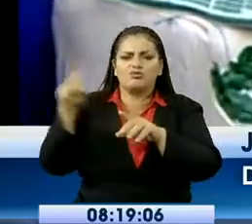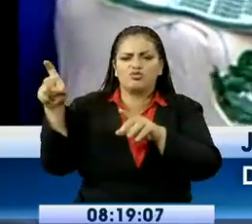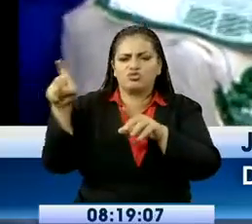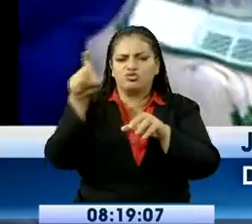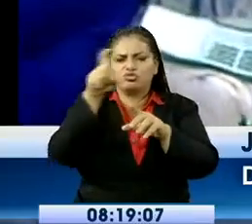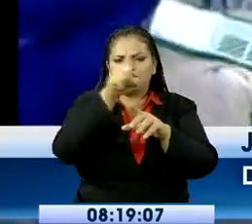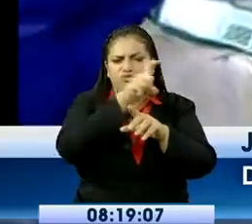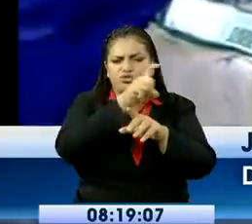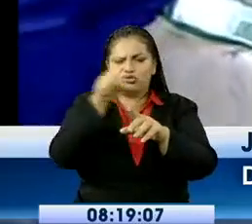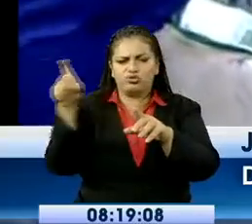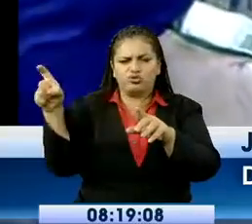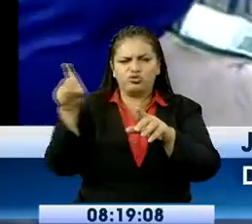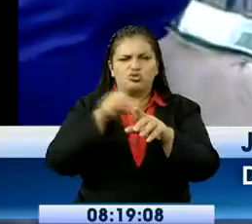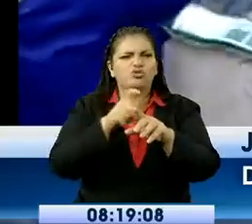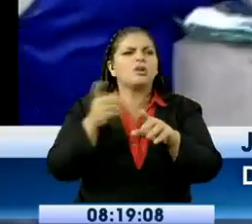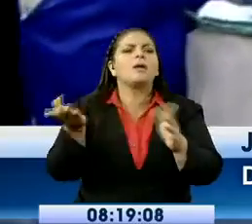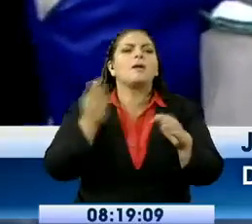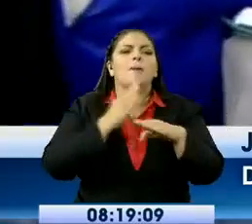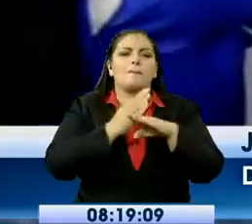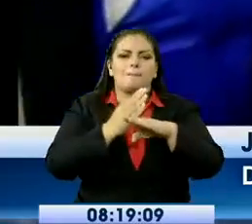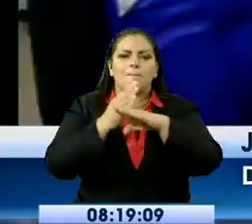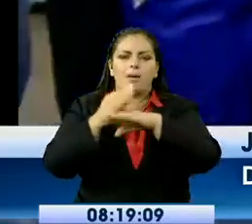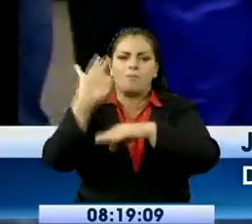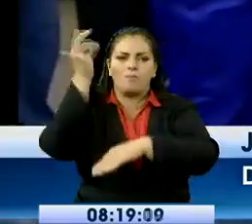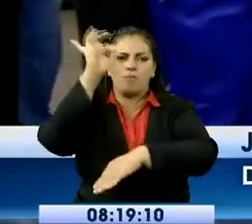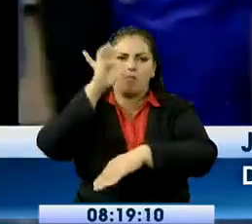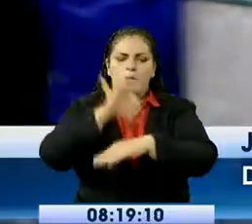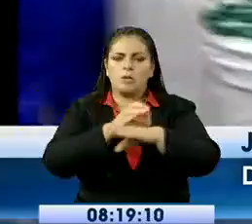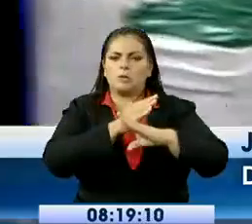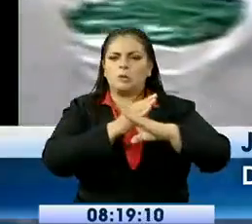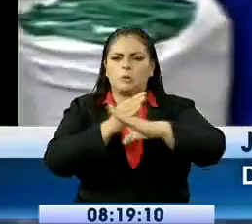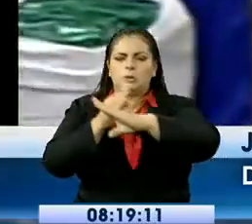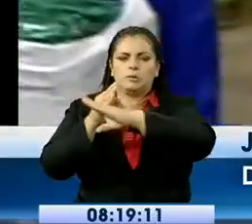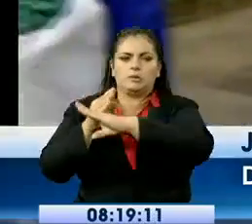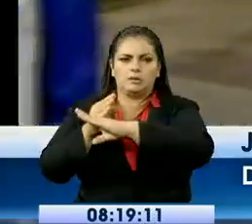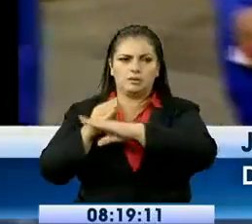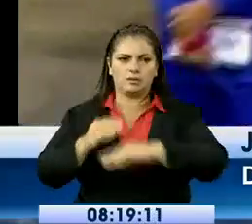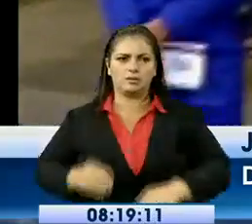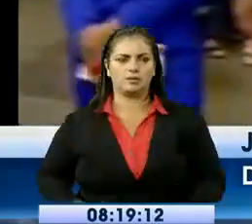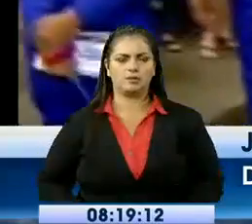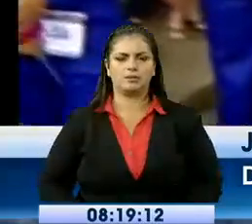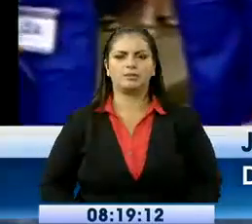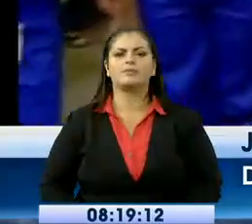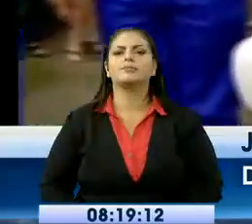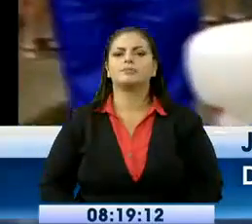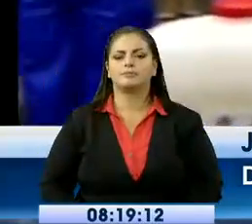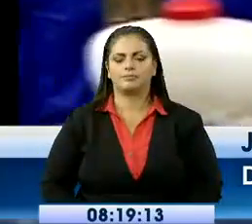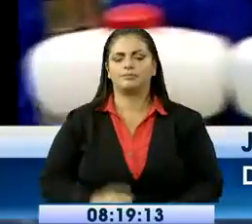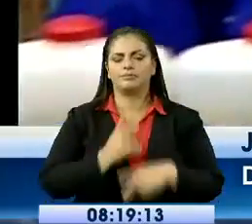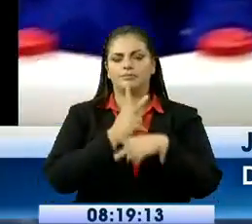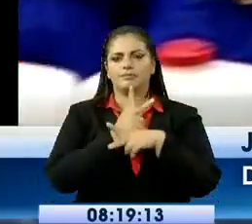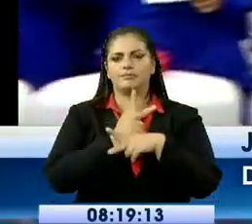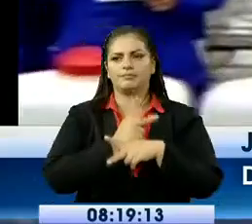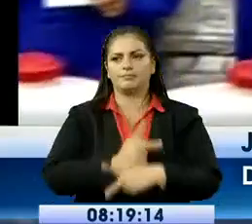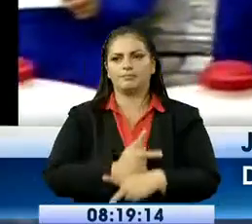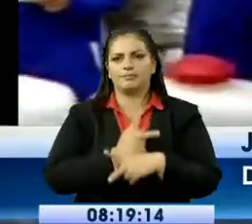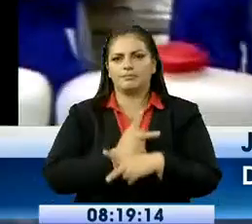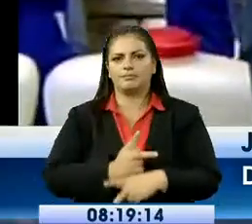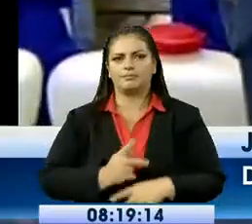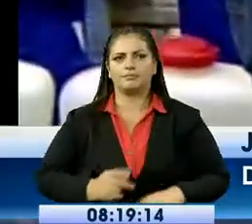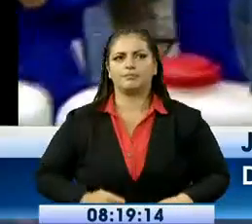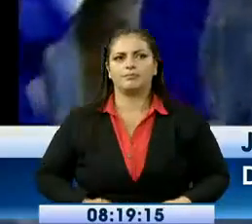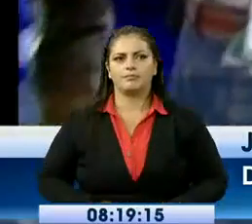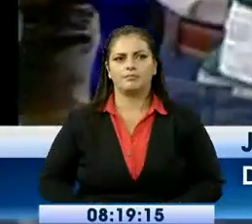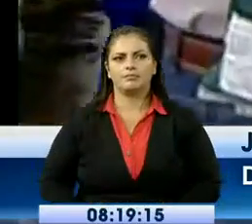a entregar a todas las familias que se han inscrito, la cual los va a proteger del mosquito una vez que lo ponen pues